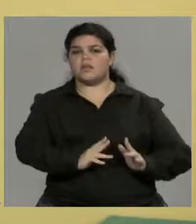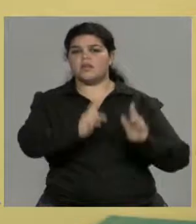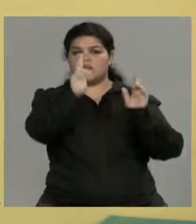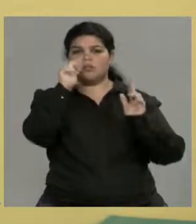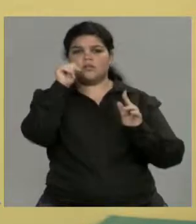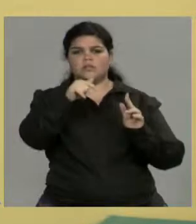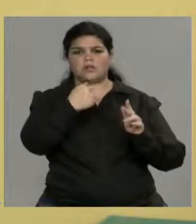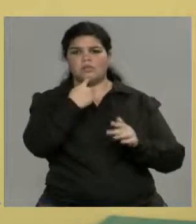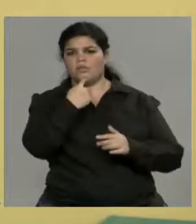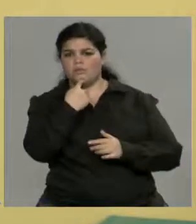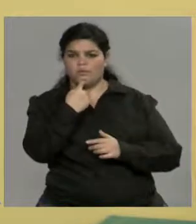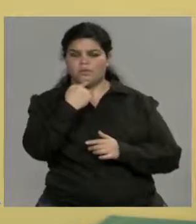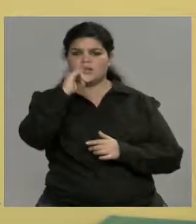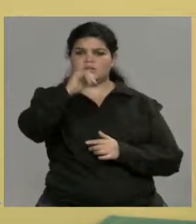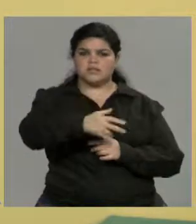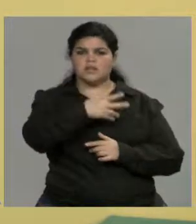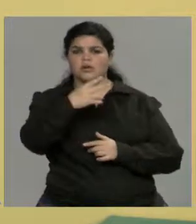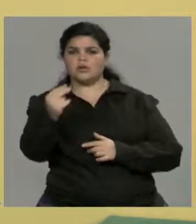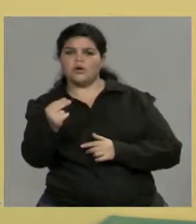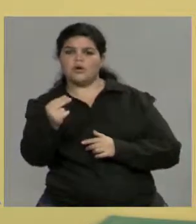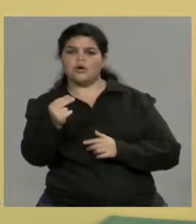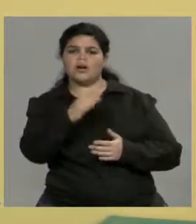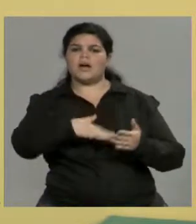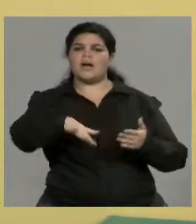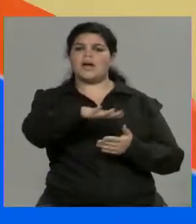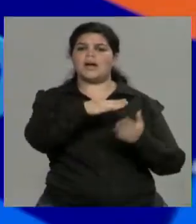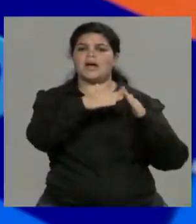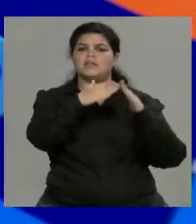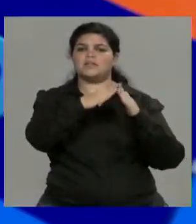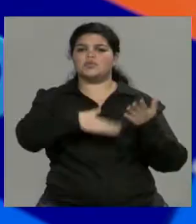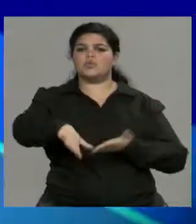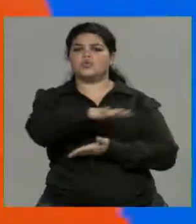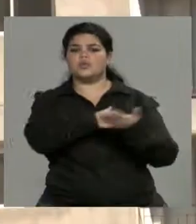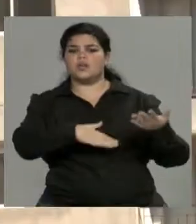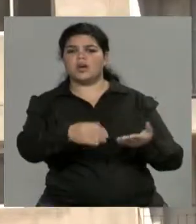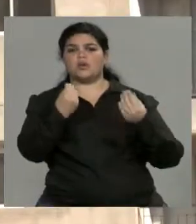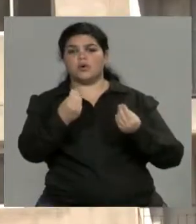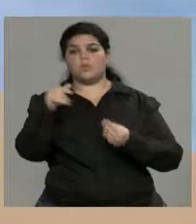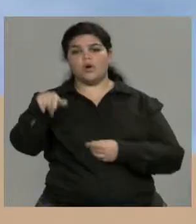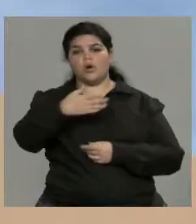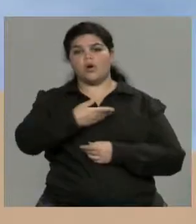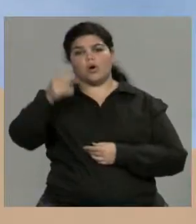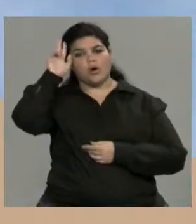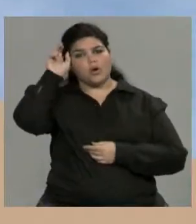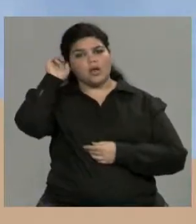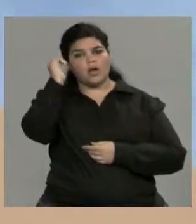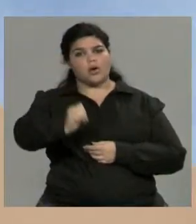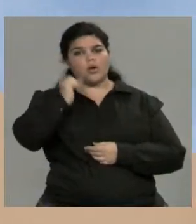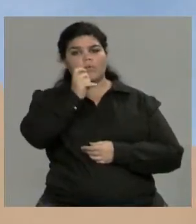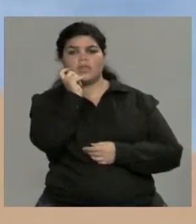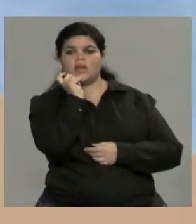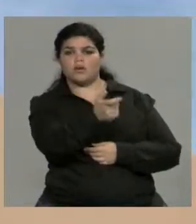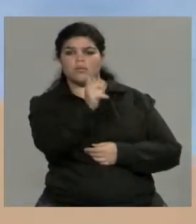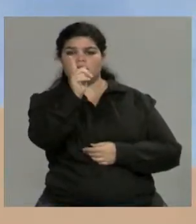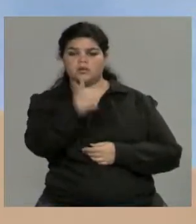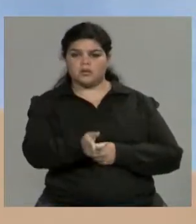generando dudas de si son o no vivienda social, si cumplen o no funciones. Alfredo Cornejo se manifestaba y respondía también a